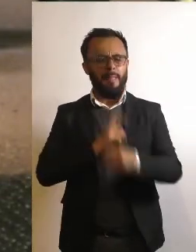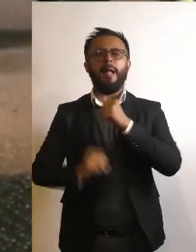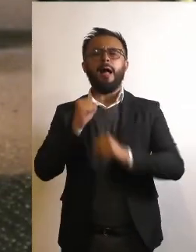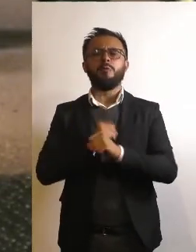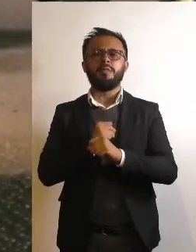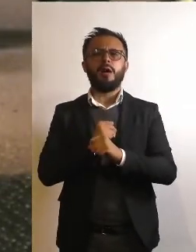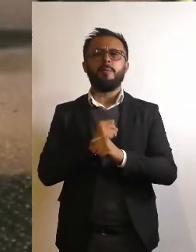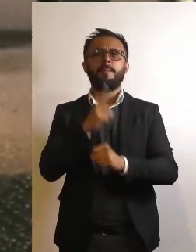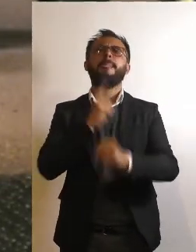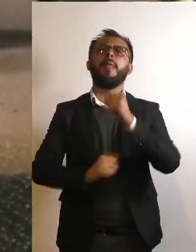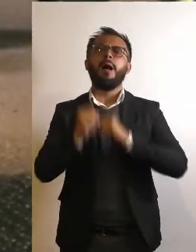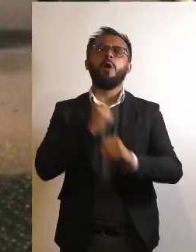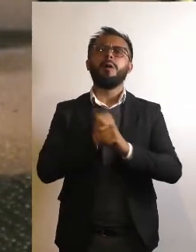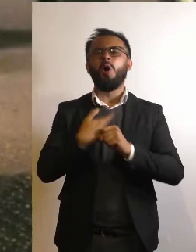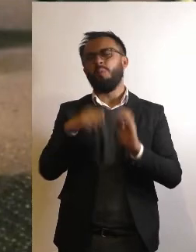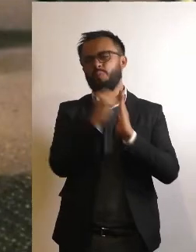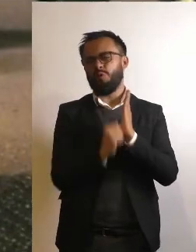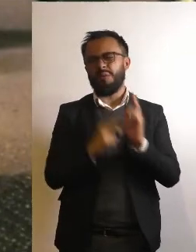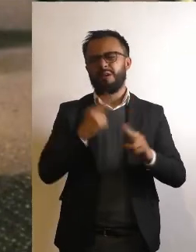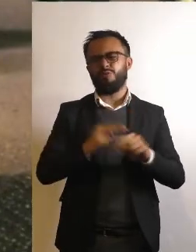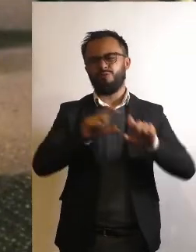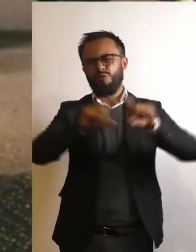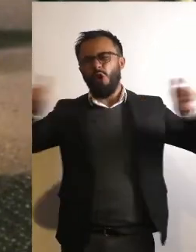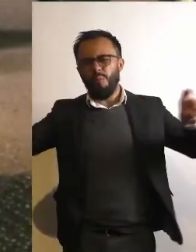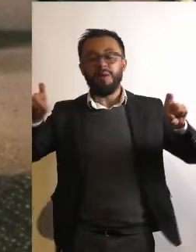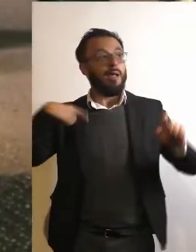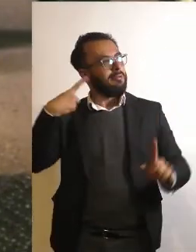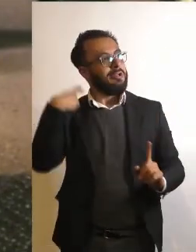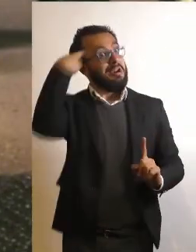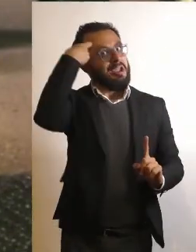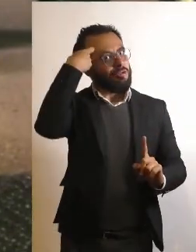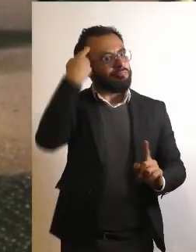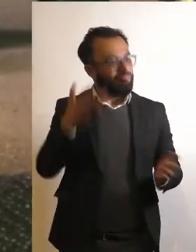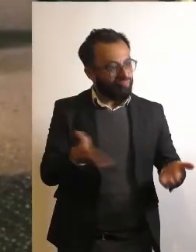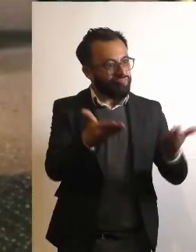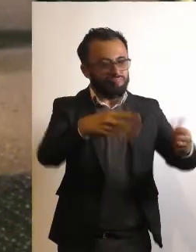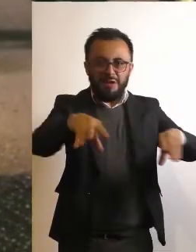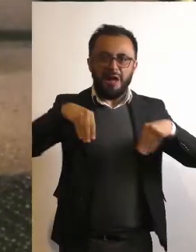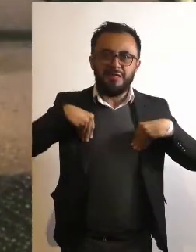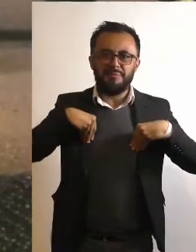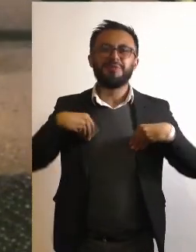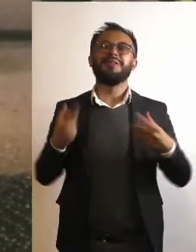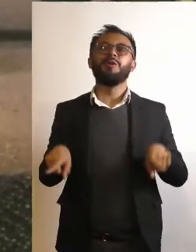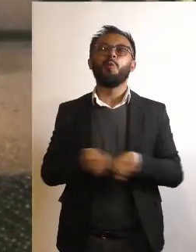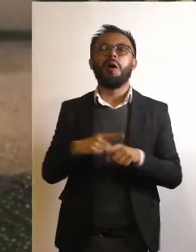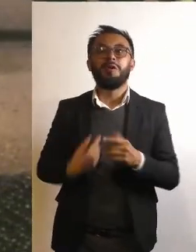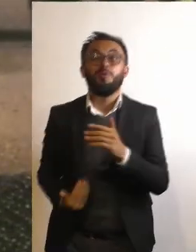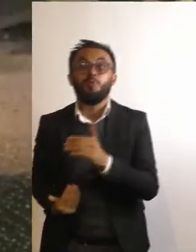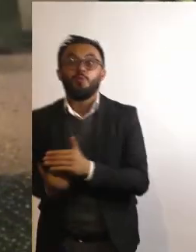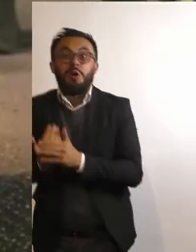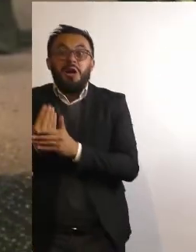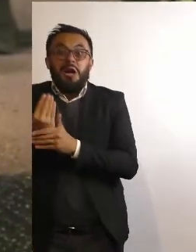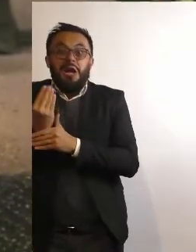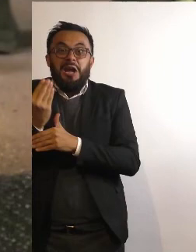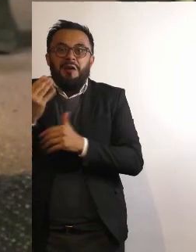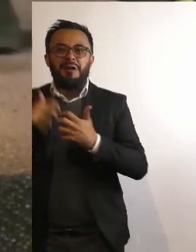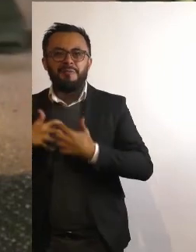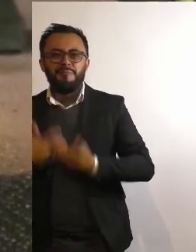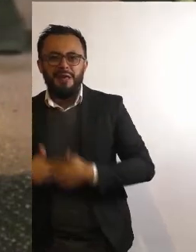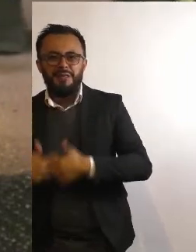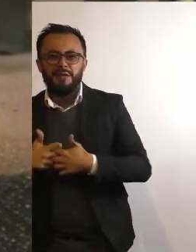de Acepta el Reto. Acepta el Reto era nuestro primer programa de incubación. Tuvimos 16 participantes de la universidad, tanto egresados